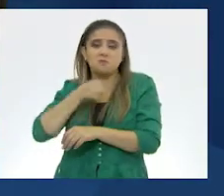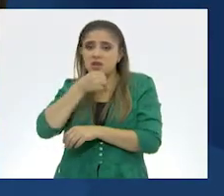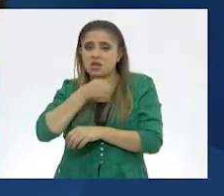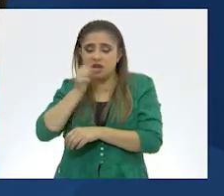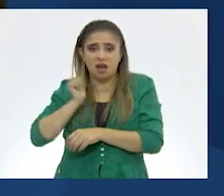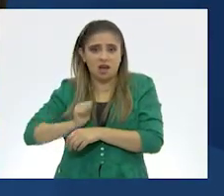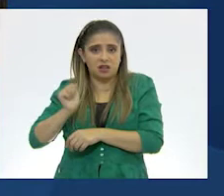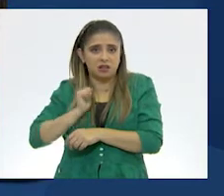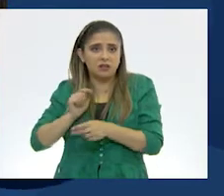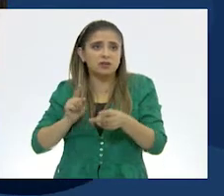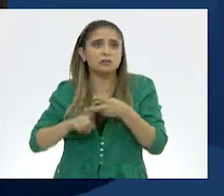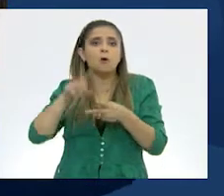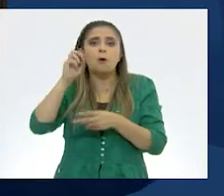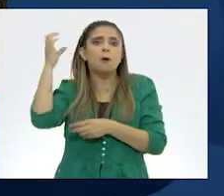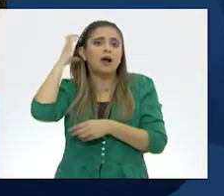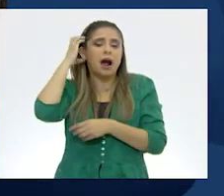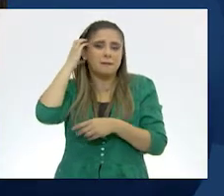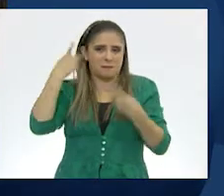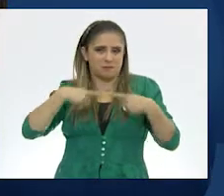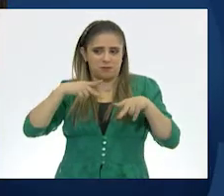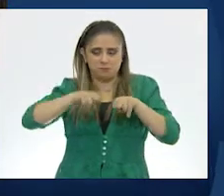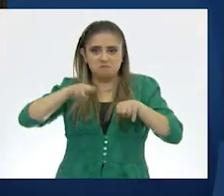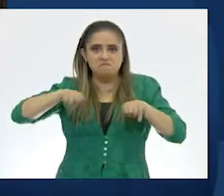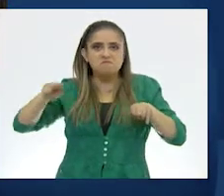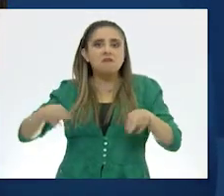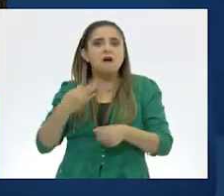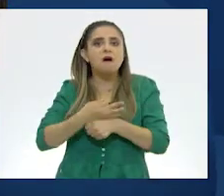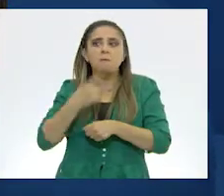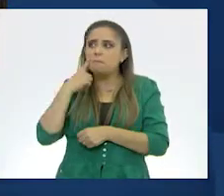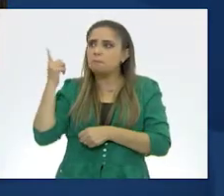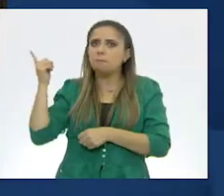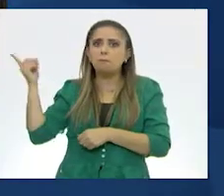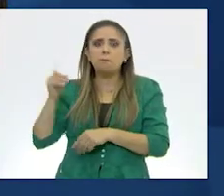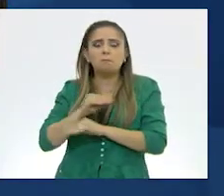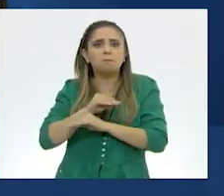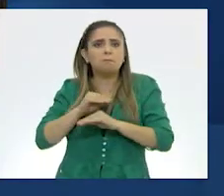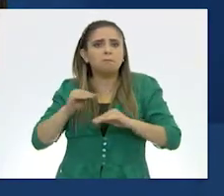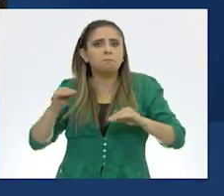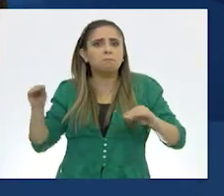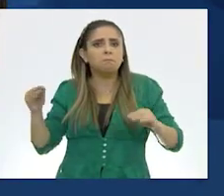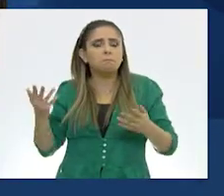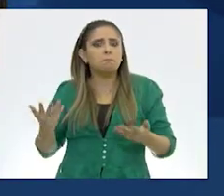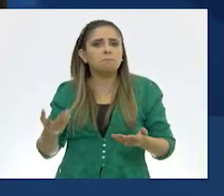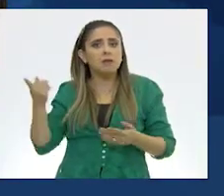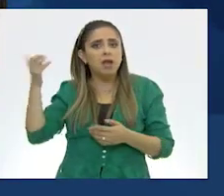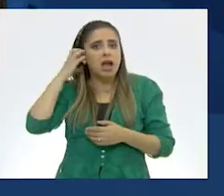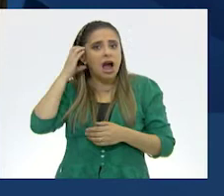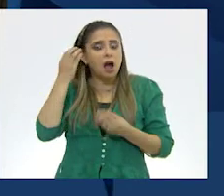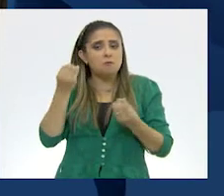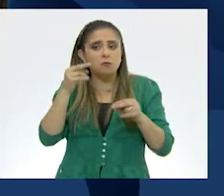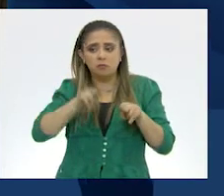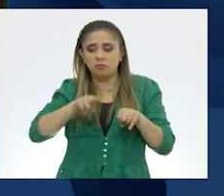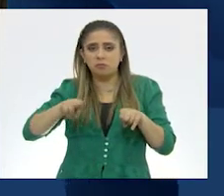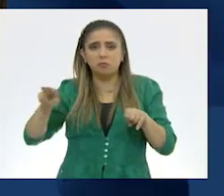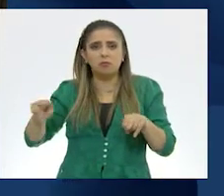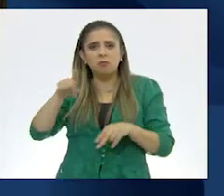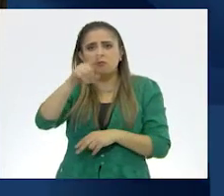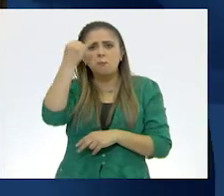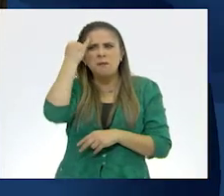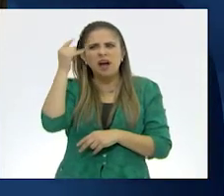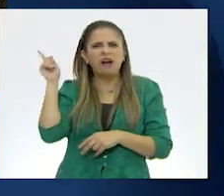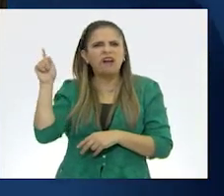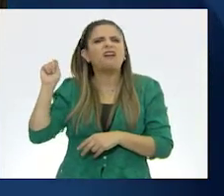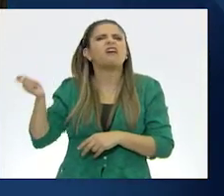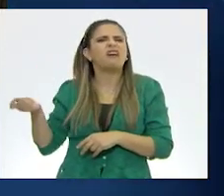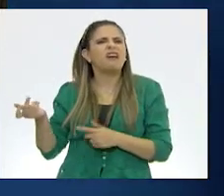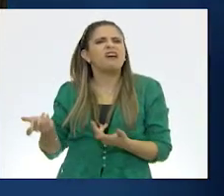que se ve que alguien las ocupó, pero ahora están ahí extendidas. Son muchas camas. ¿Qué pasaba en ese lugar?